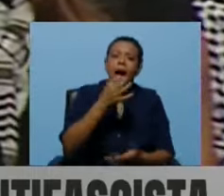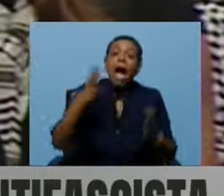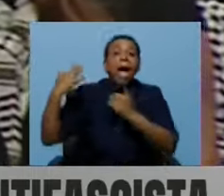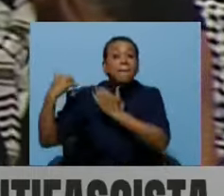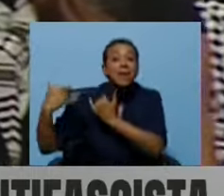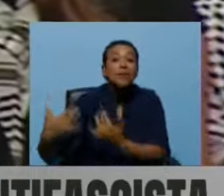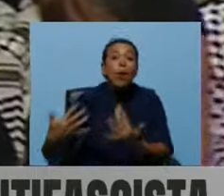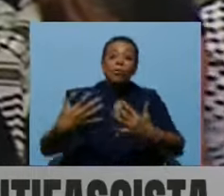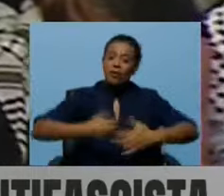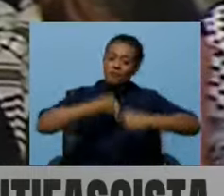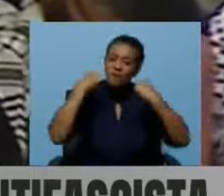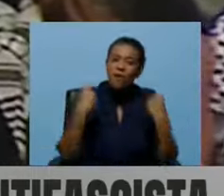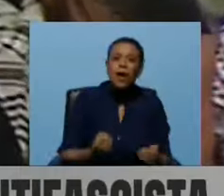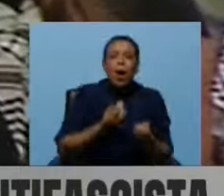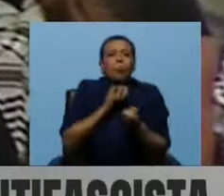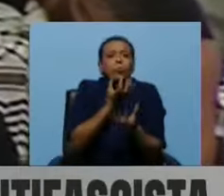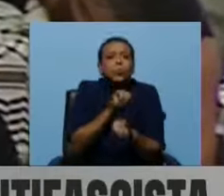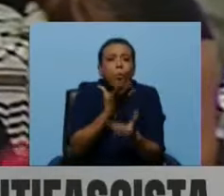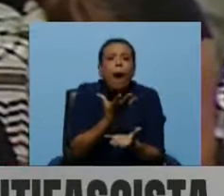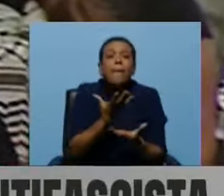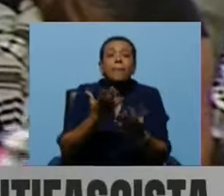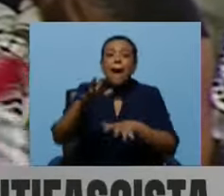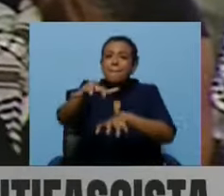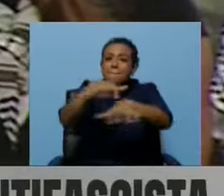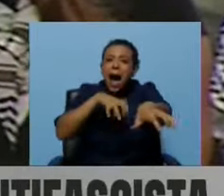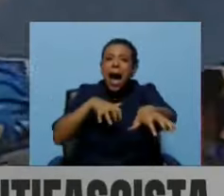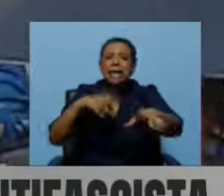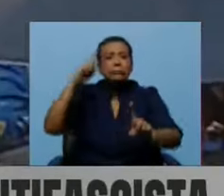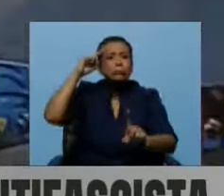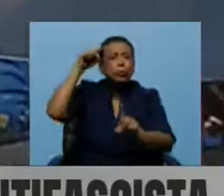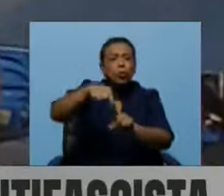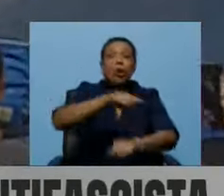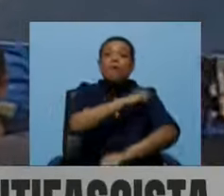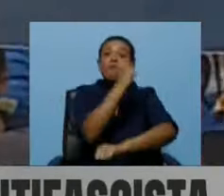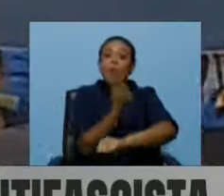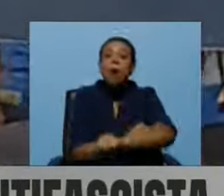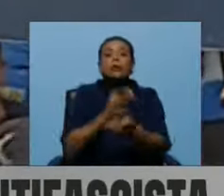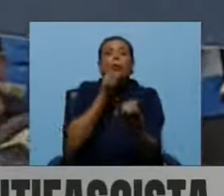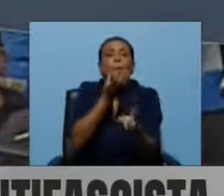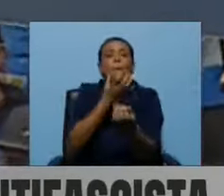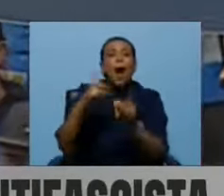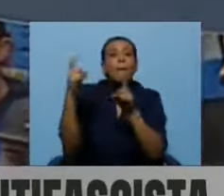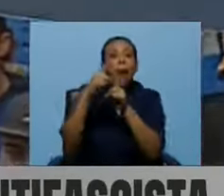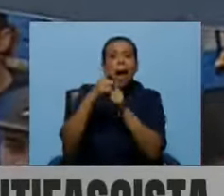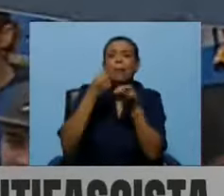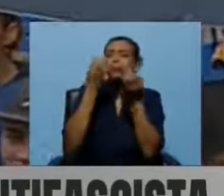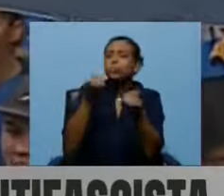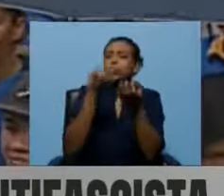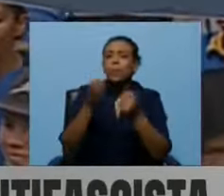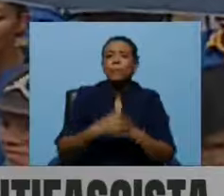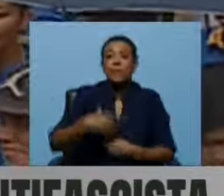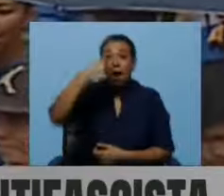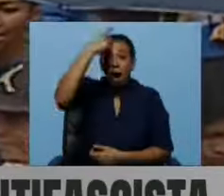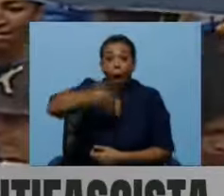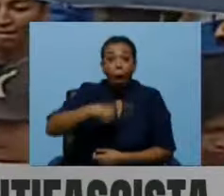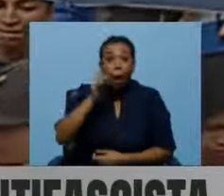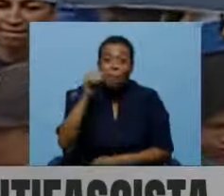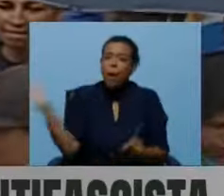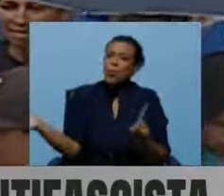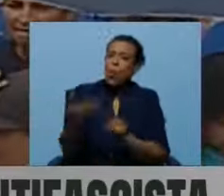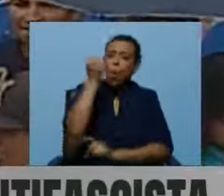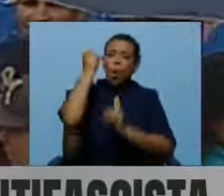esperanza y fortaleza a las masas con sus poderosos discursos. Sus mayores